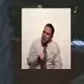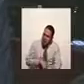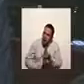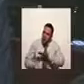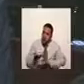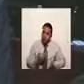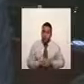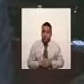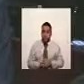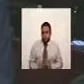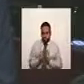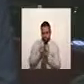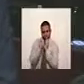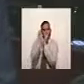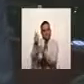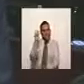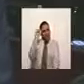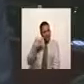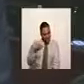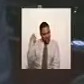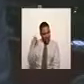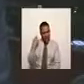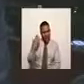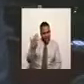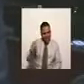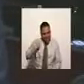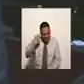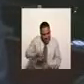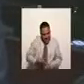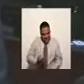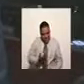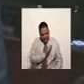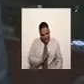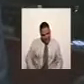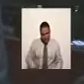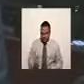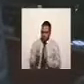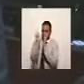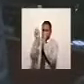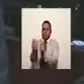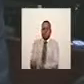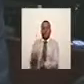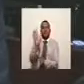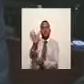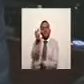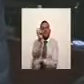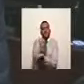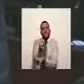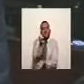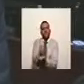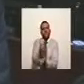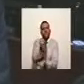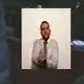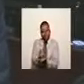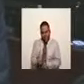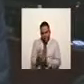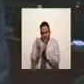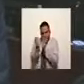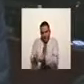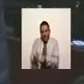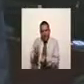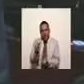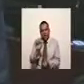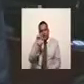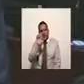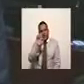y de nombrarlo, cuando yo ejercía la presidencia, miembro de la Junta del Emisor.